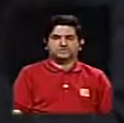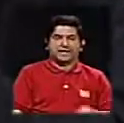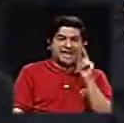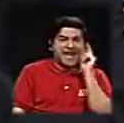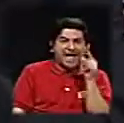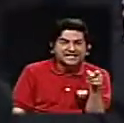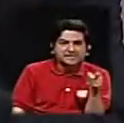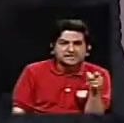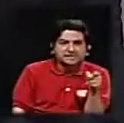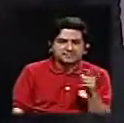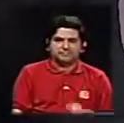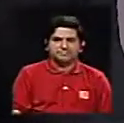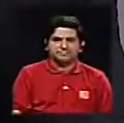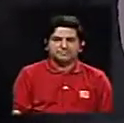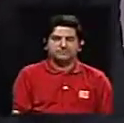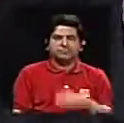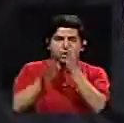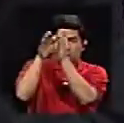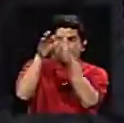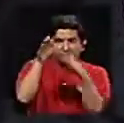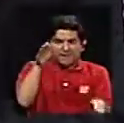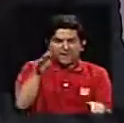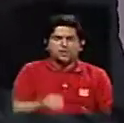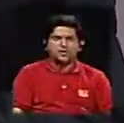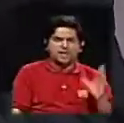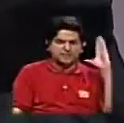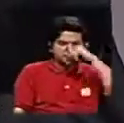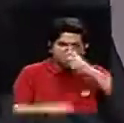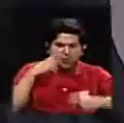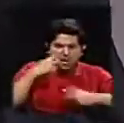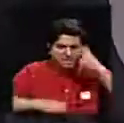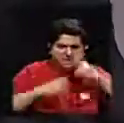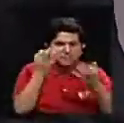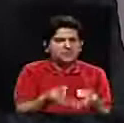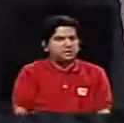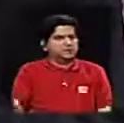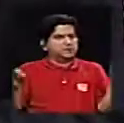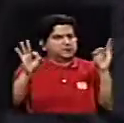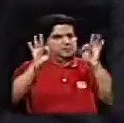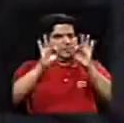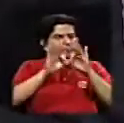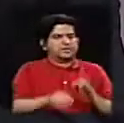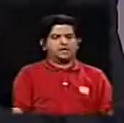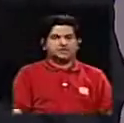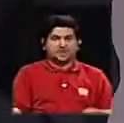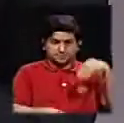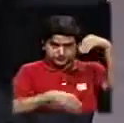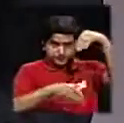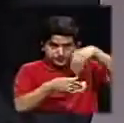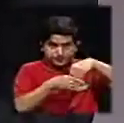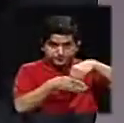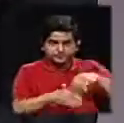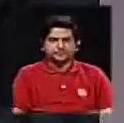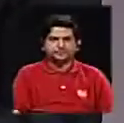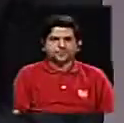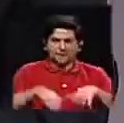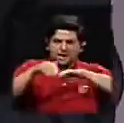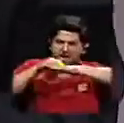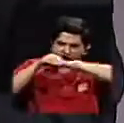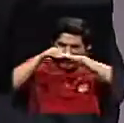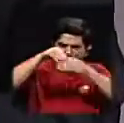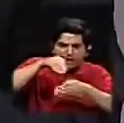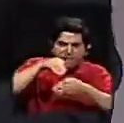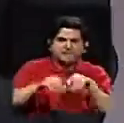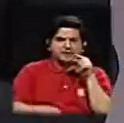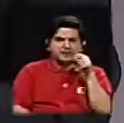allí la Contraloría General detectó unos problemas importantes, incluso en alcantarillas